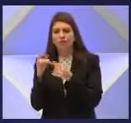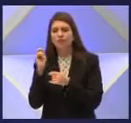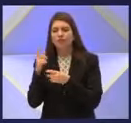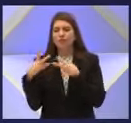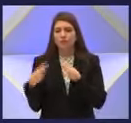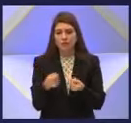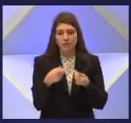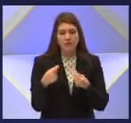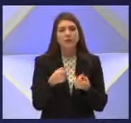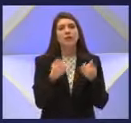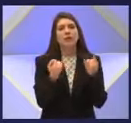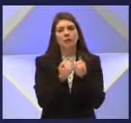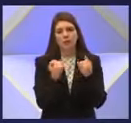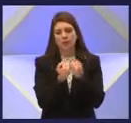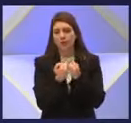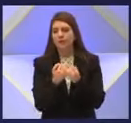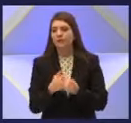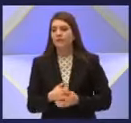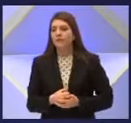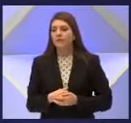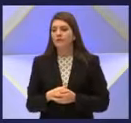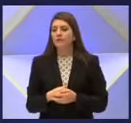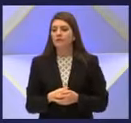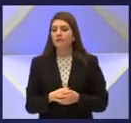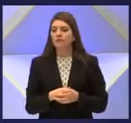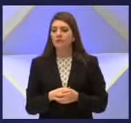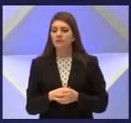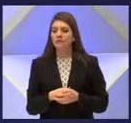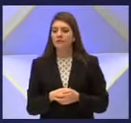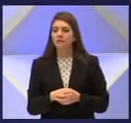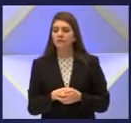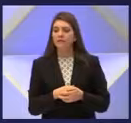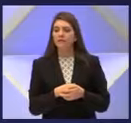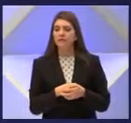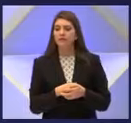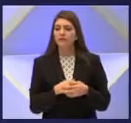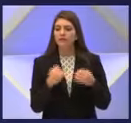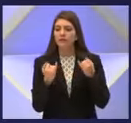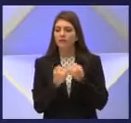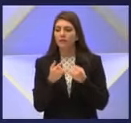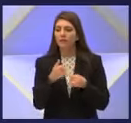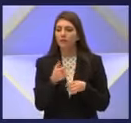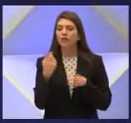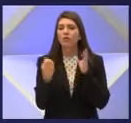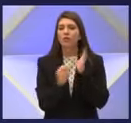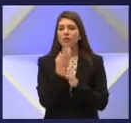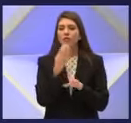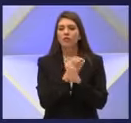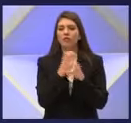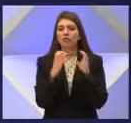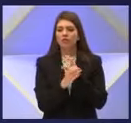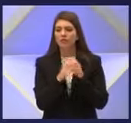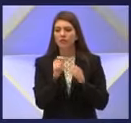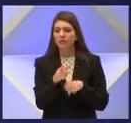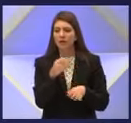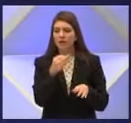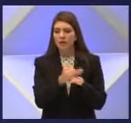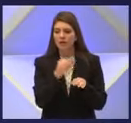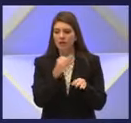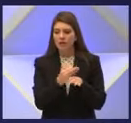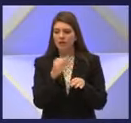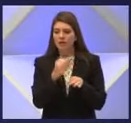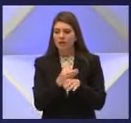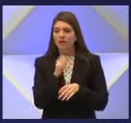y aparte pues metemos lo nuevo no lo que está actualmente brincando que es inteligencia